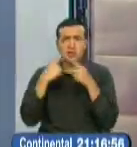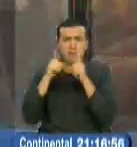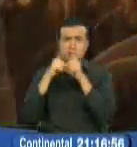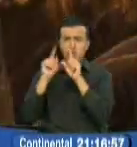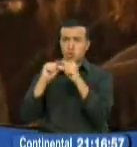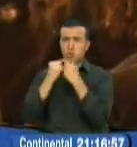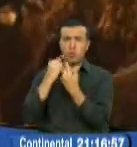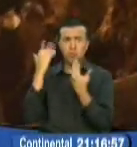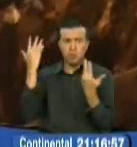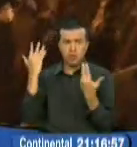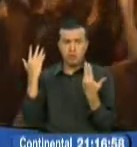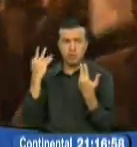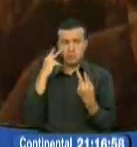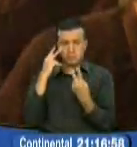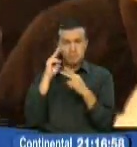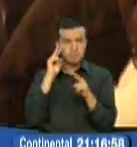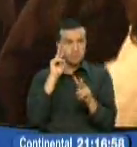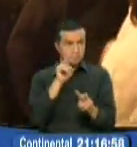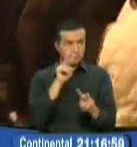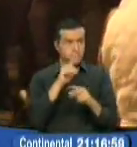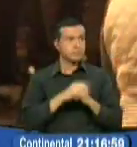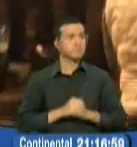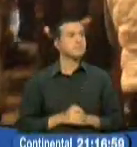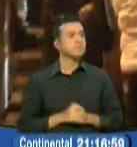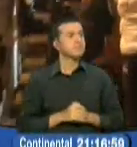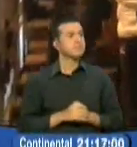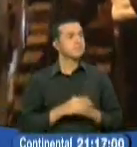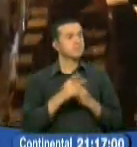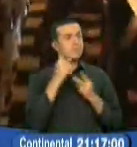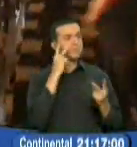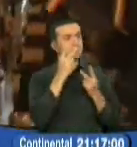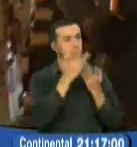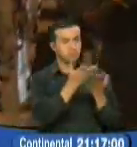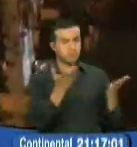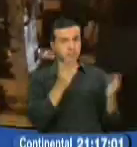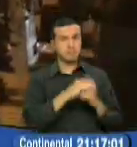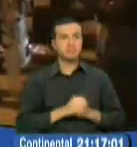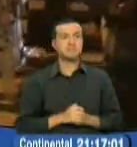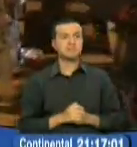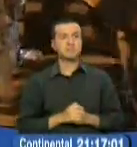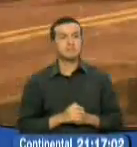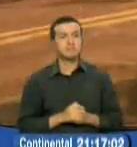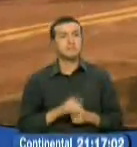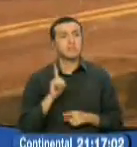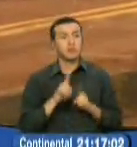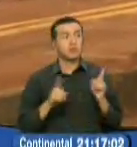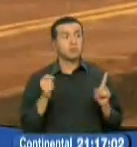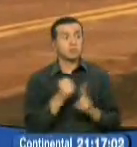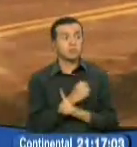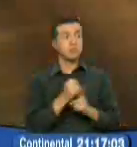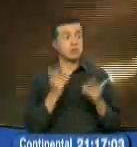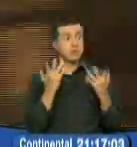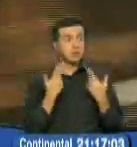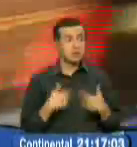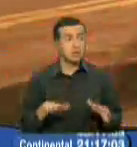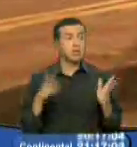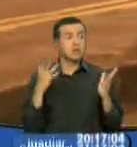distinta bandera política. Así es que estas son las imágenes justamente que las estamos viendo en este momento de algunos hechos que